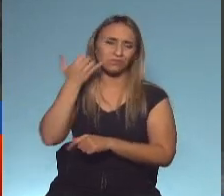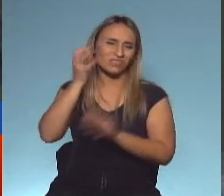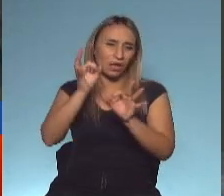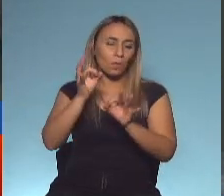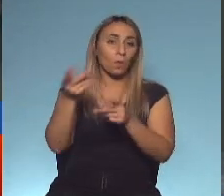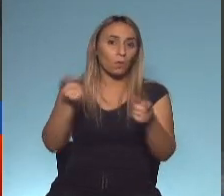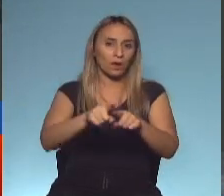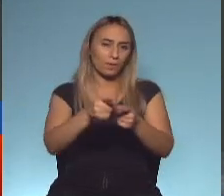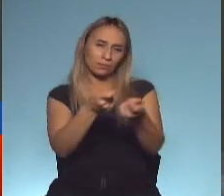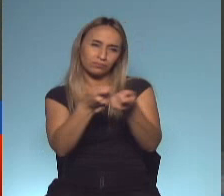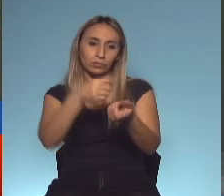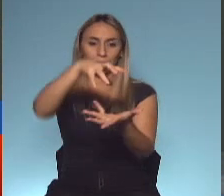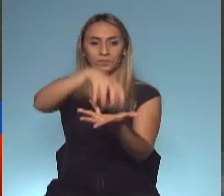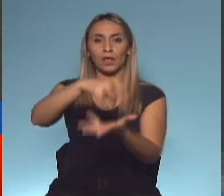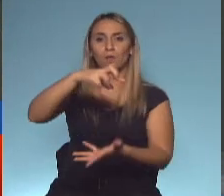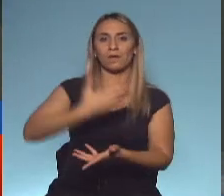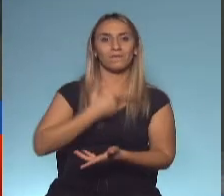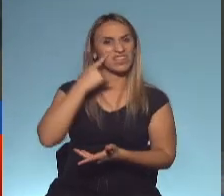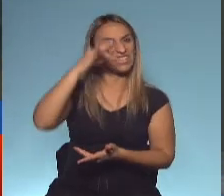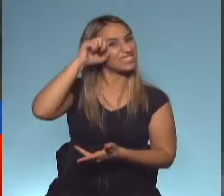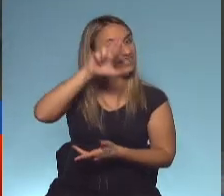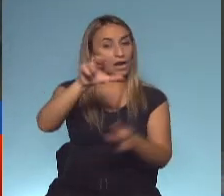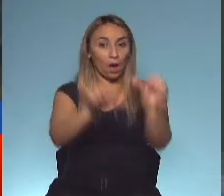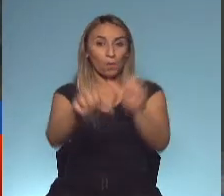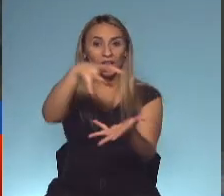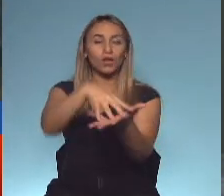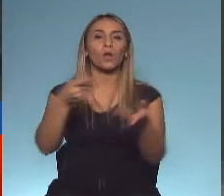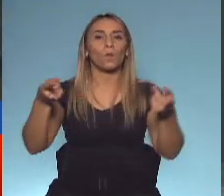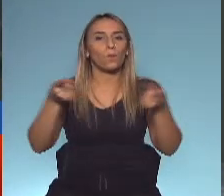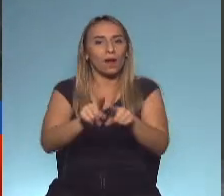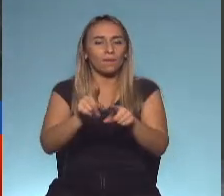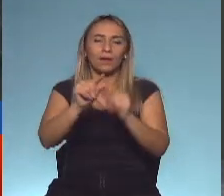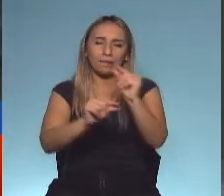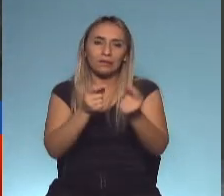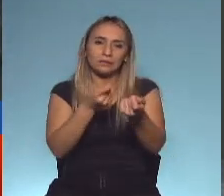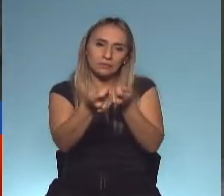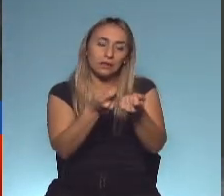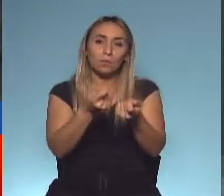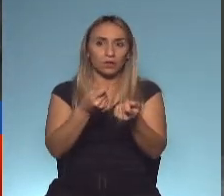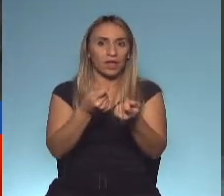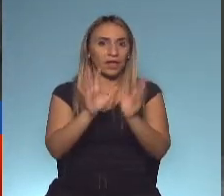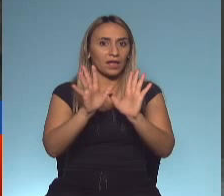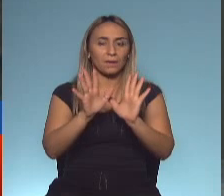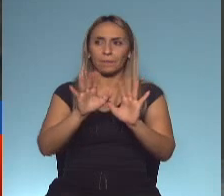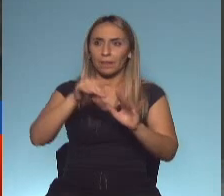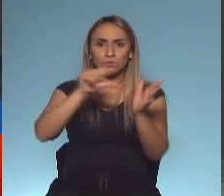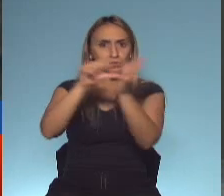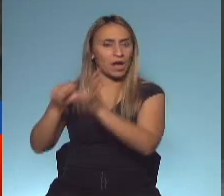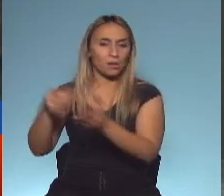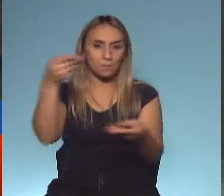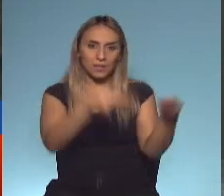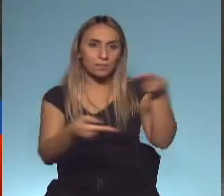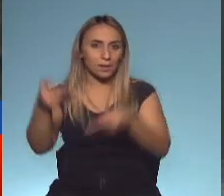con Pfizer ya en otra instancia, ¿no? Porque Pfizer es una vacuna muy demandada, pero también que viene con varios